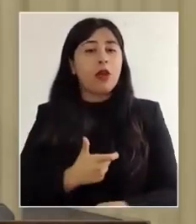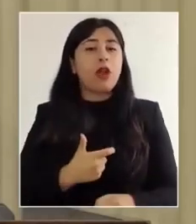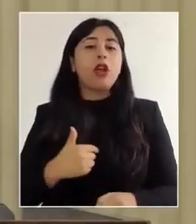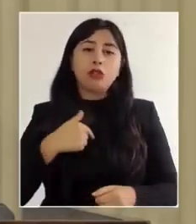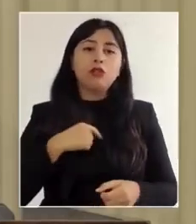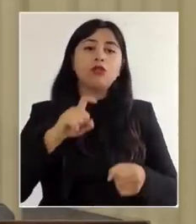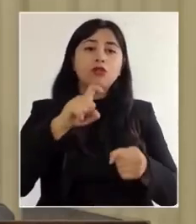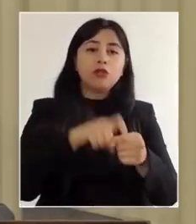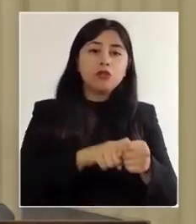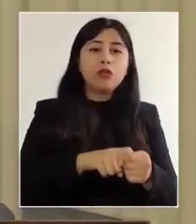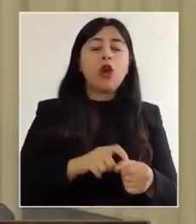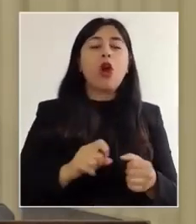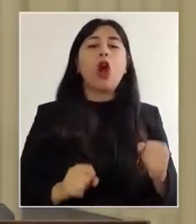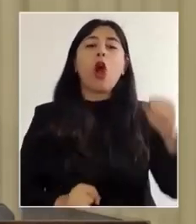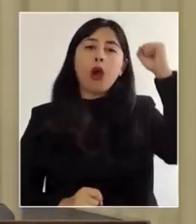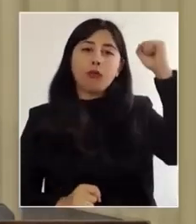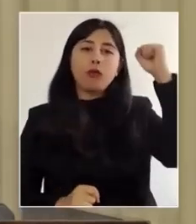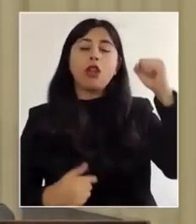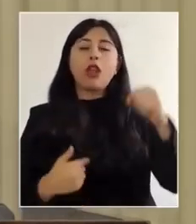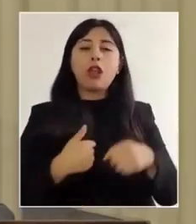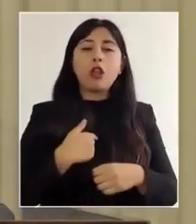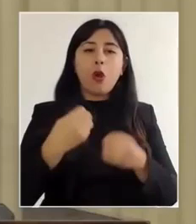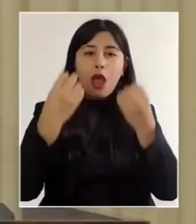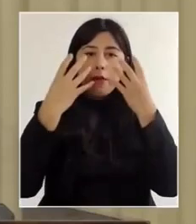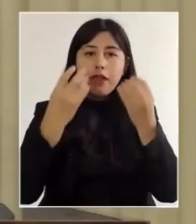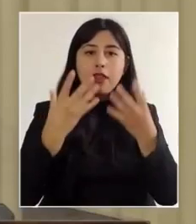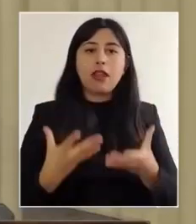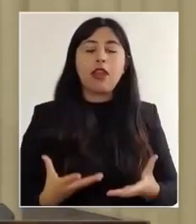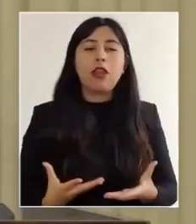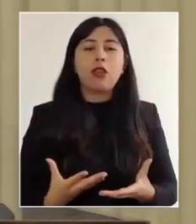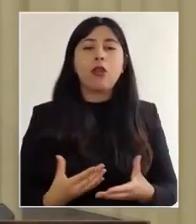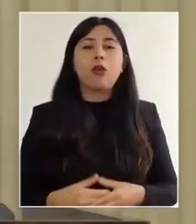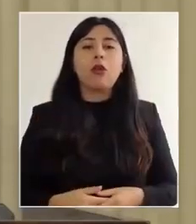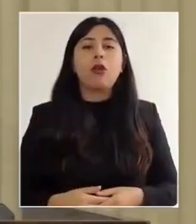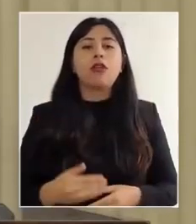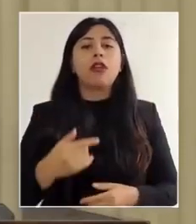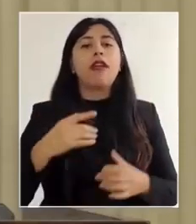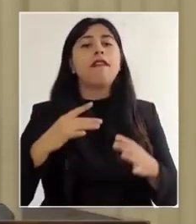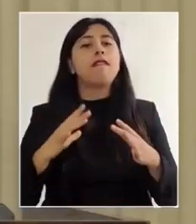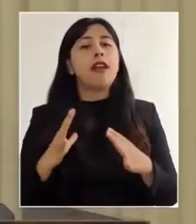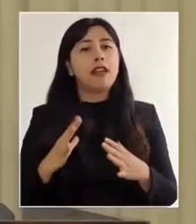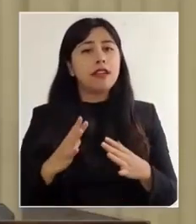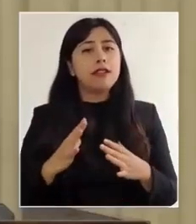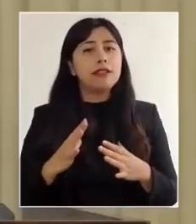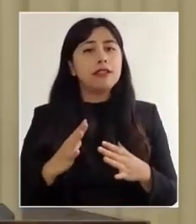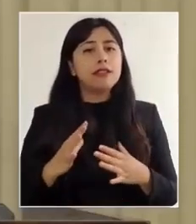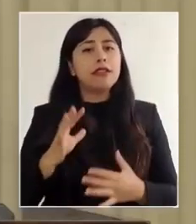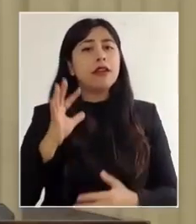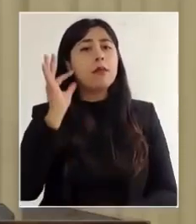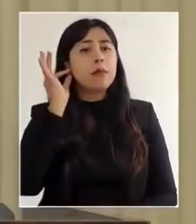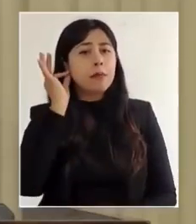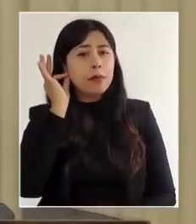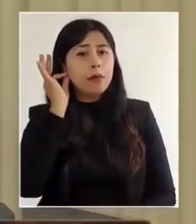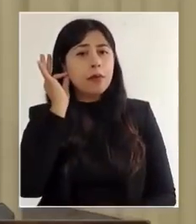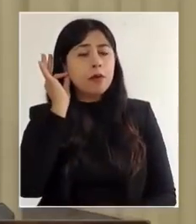militante comunista lo que he aprendido y ser feliz ser una mujer